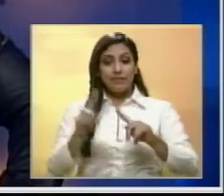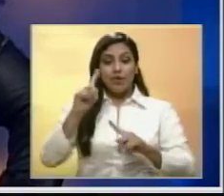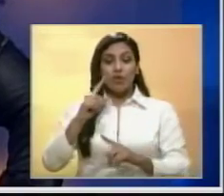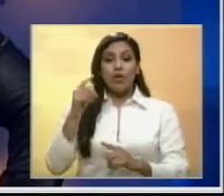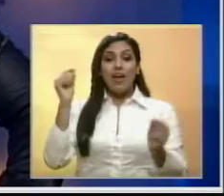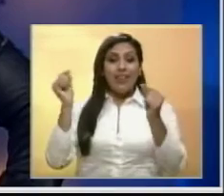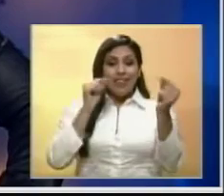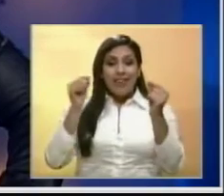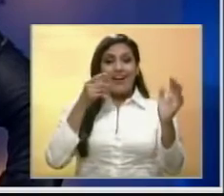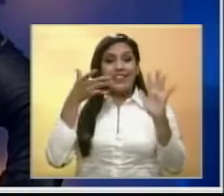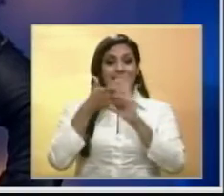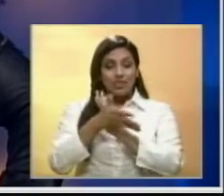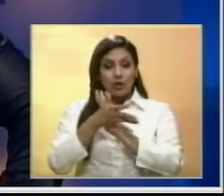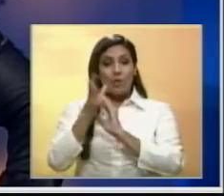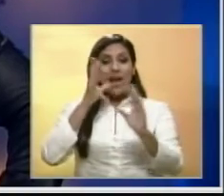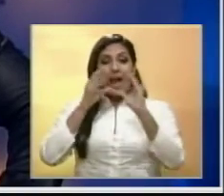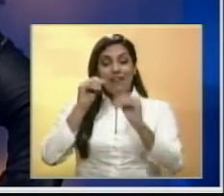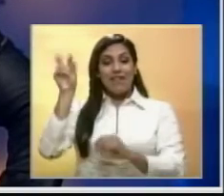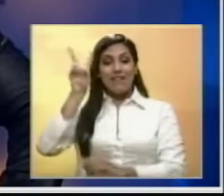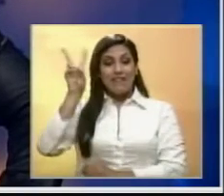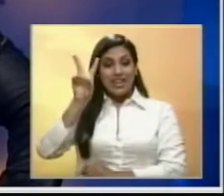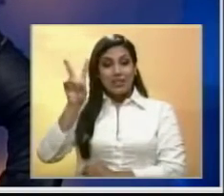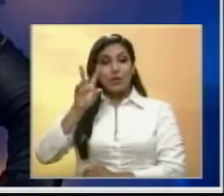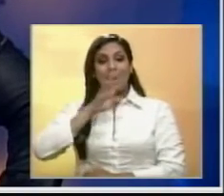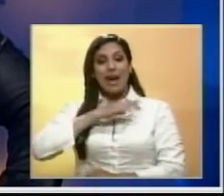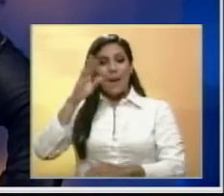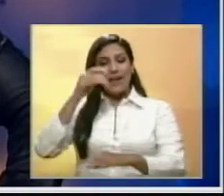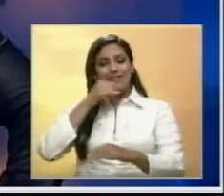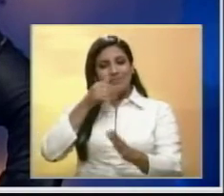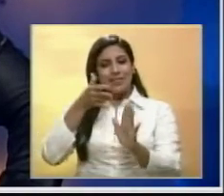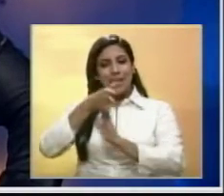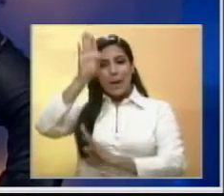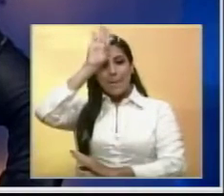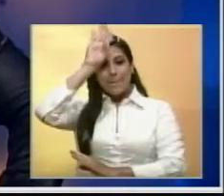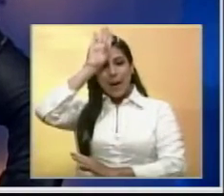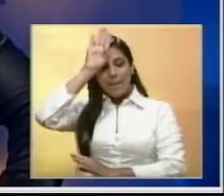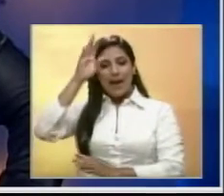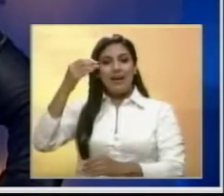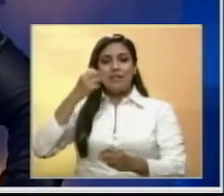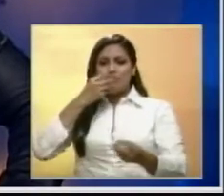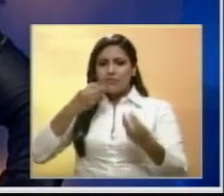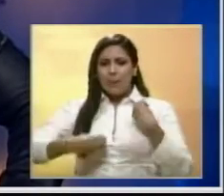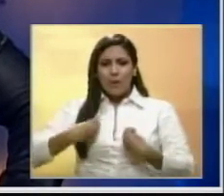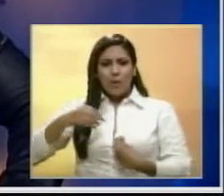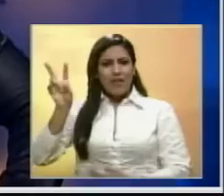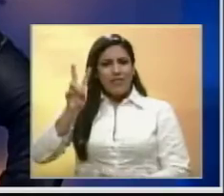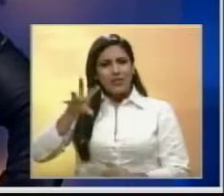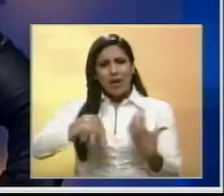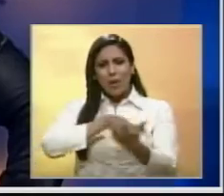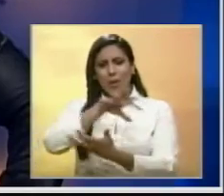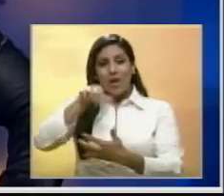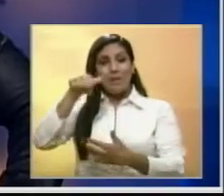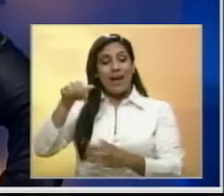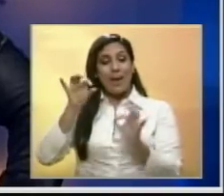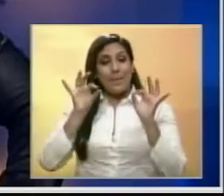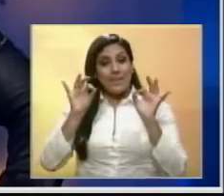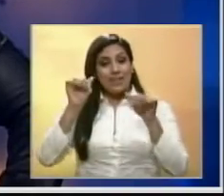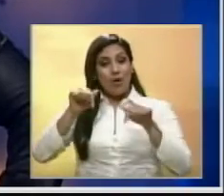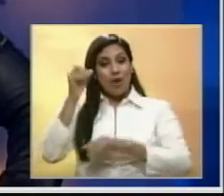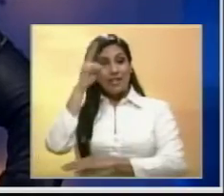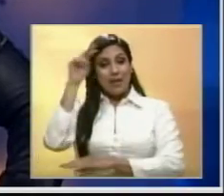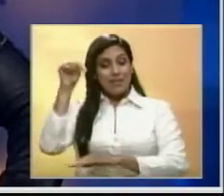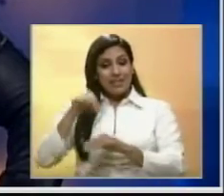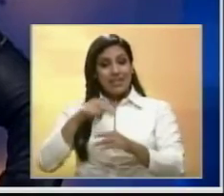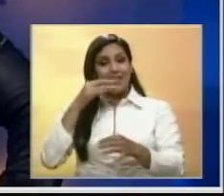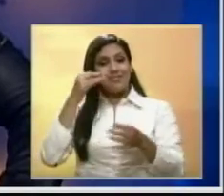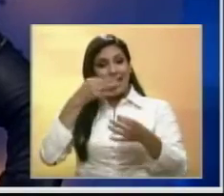Un debate sobre el exhorto al diálogo en Venezuela que hizo el Papa Francisco fue anunciado como punto único del orden del día para la sesión ordinaria que se realizará esta